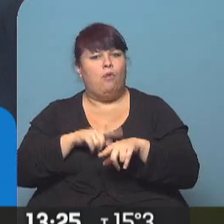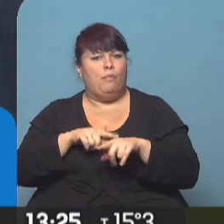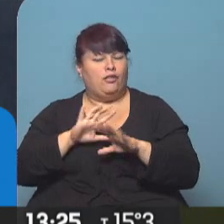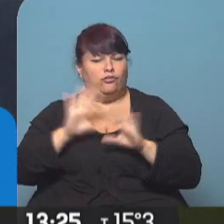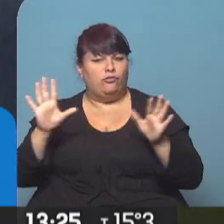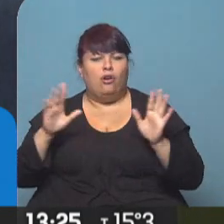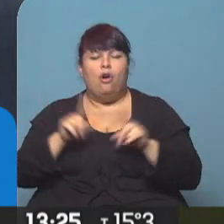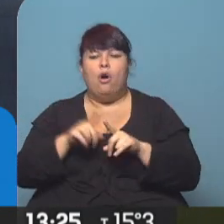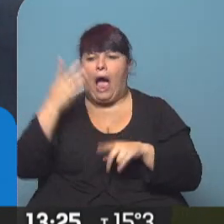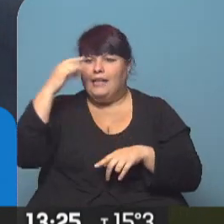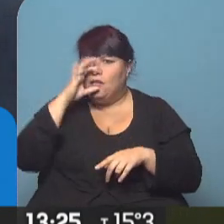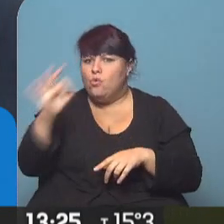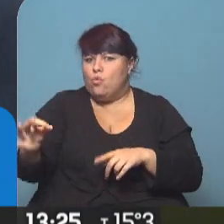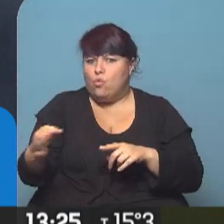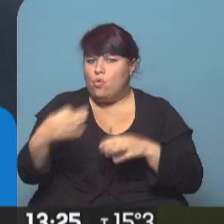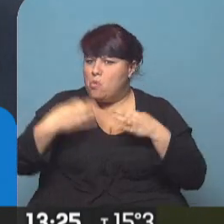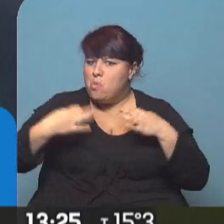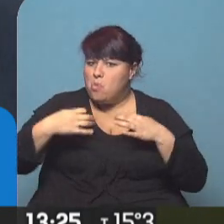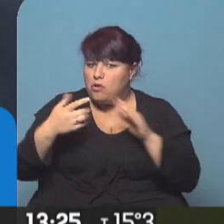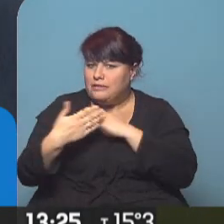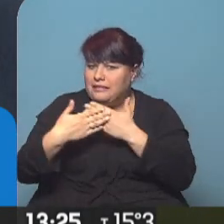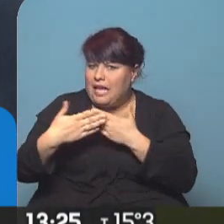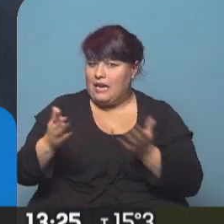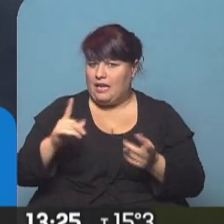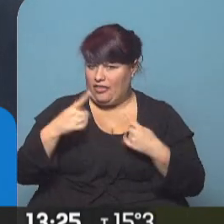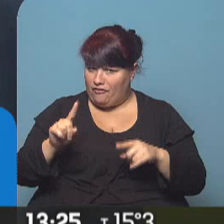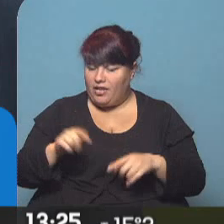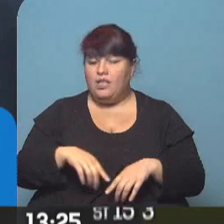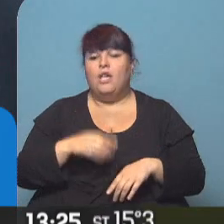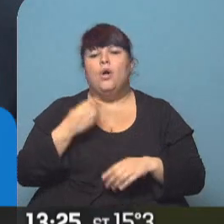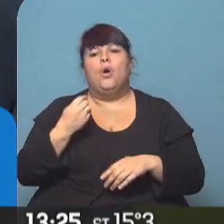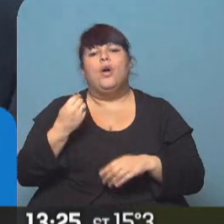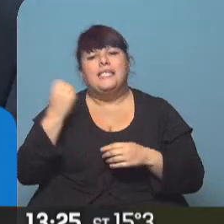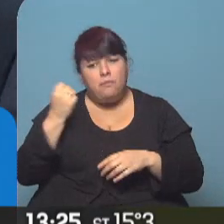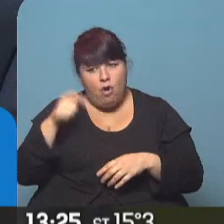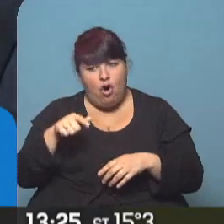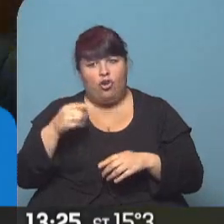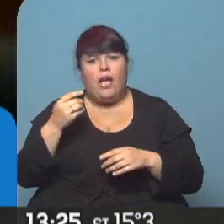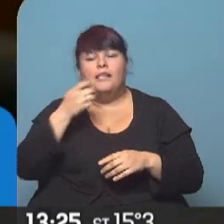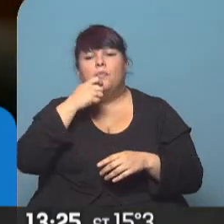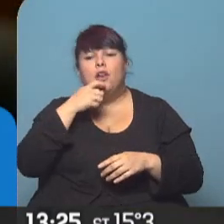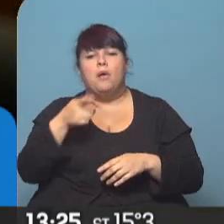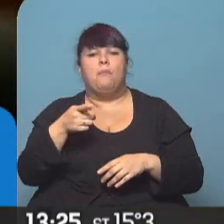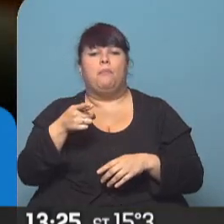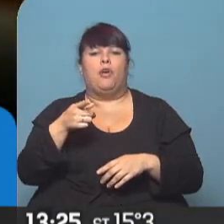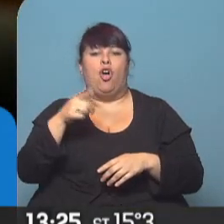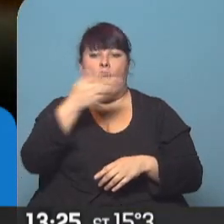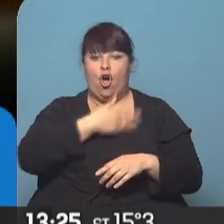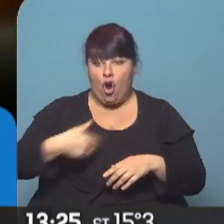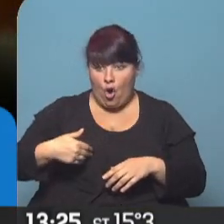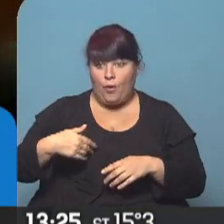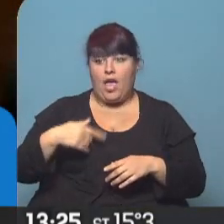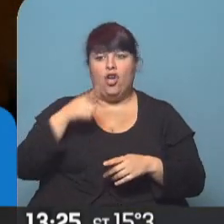patamar que nunca tuvimos tan bien y tan cercos. ¿Y en cuánto influye esto, el hecho de que este gobierno